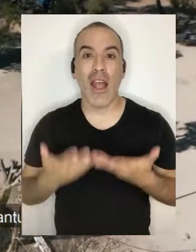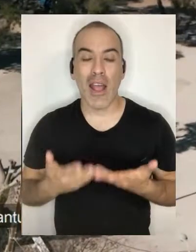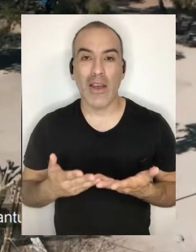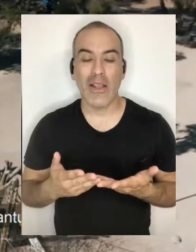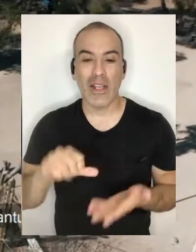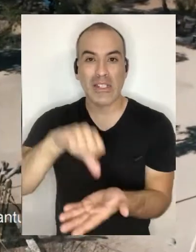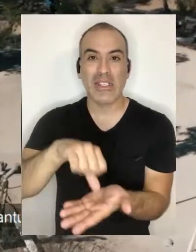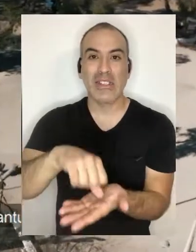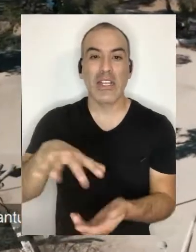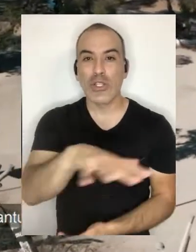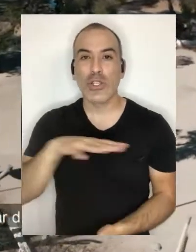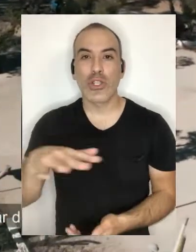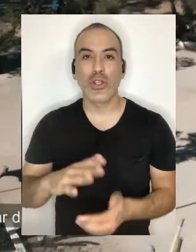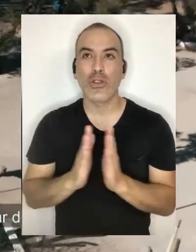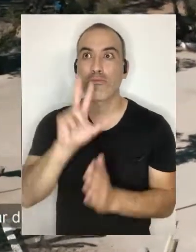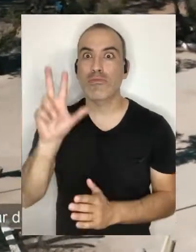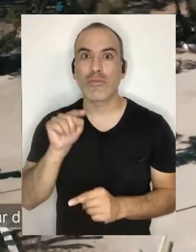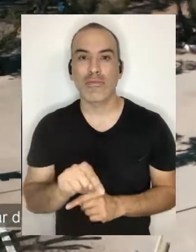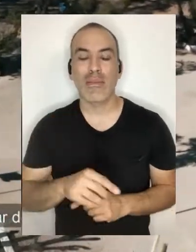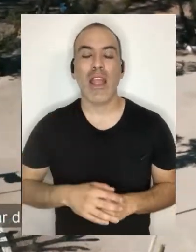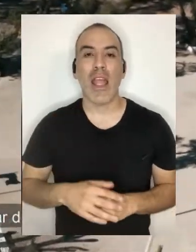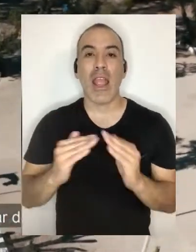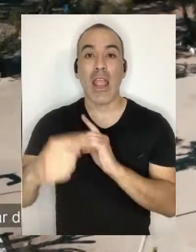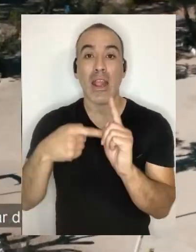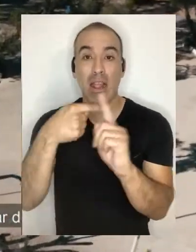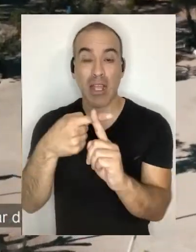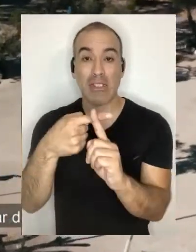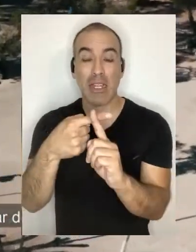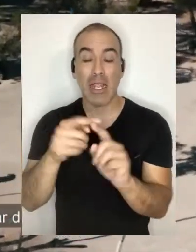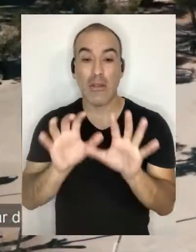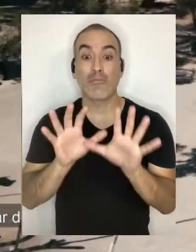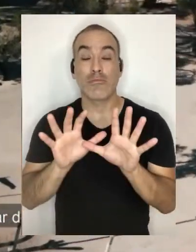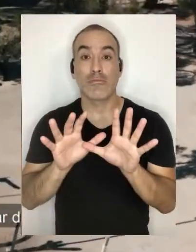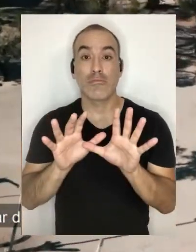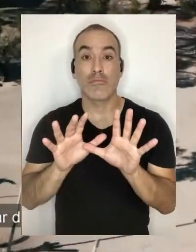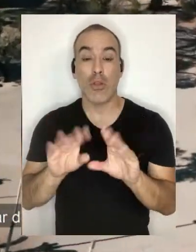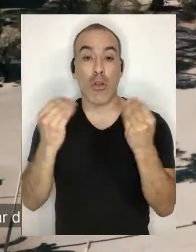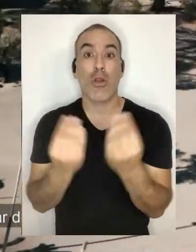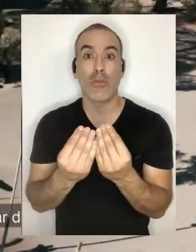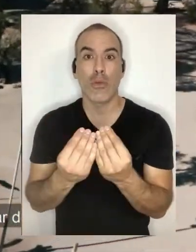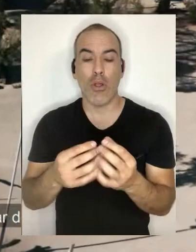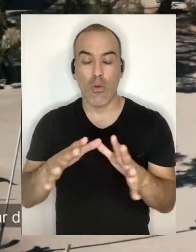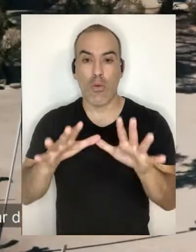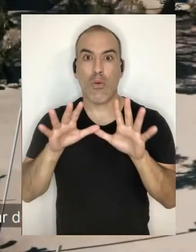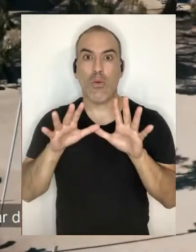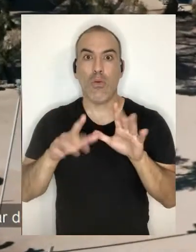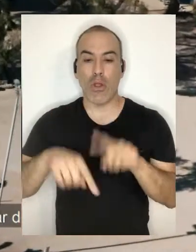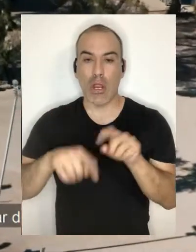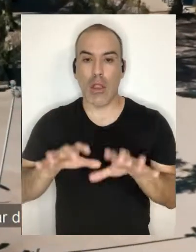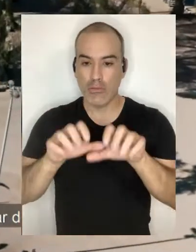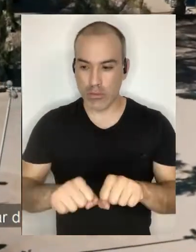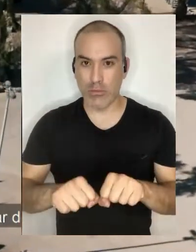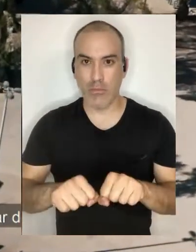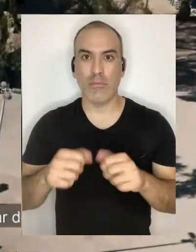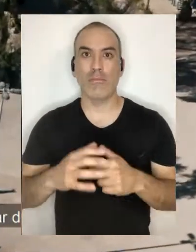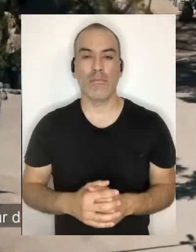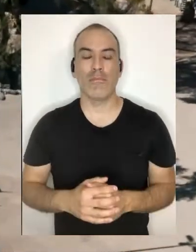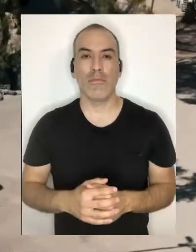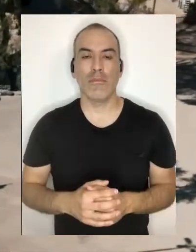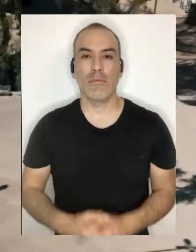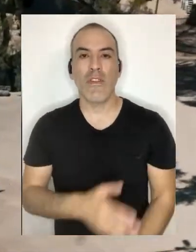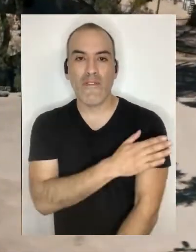en el centro del santuario. La iglesia se destaca plenamente, dominando todo el terreno que compone el lugar de